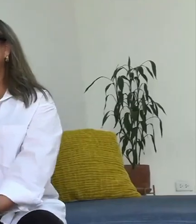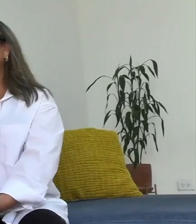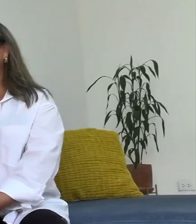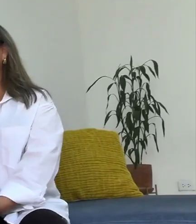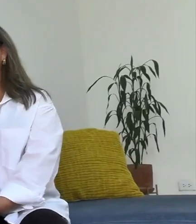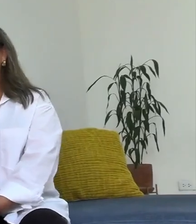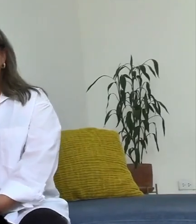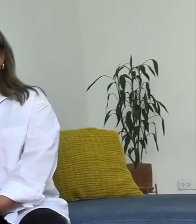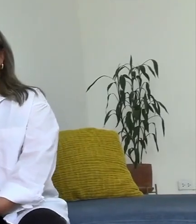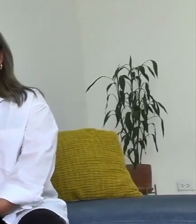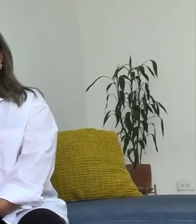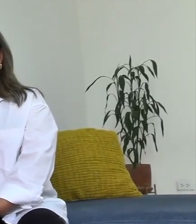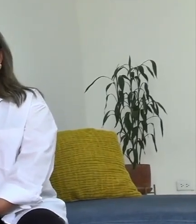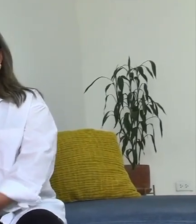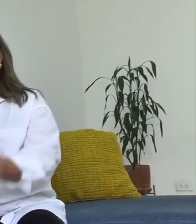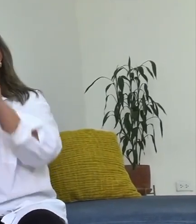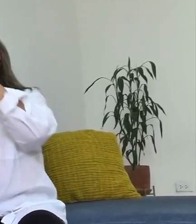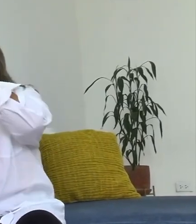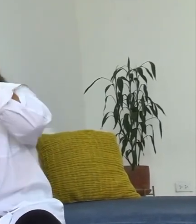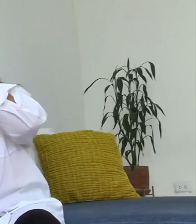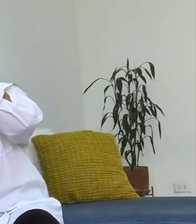mujeres.